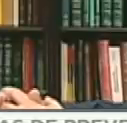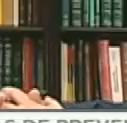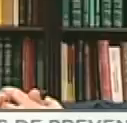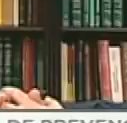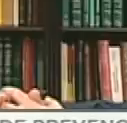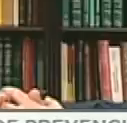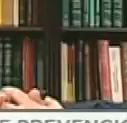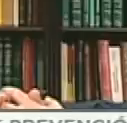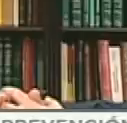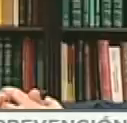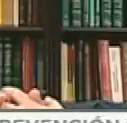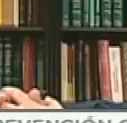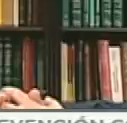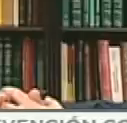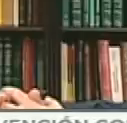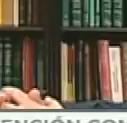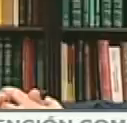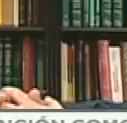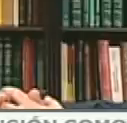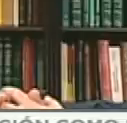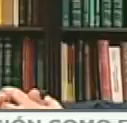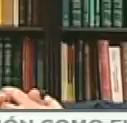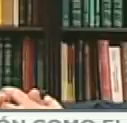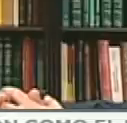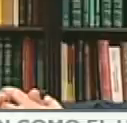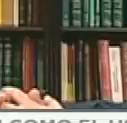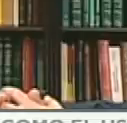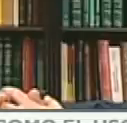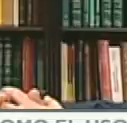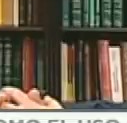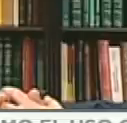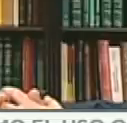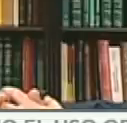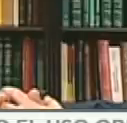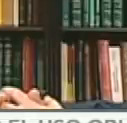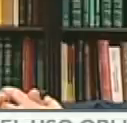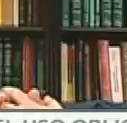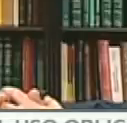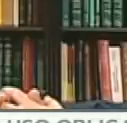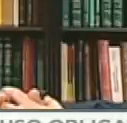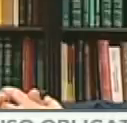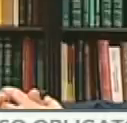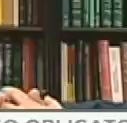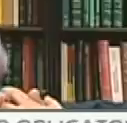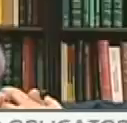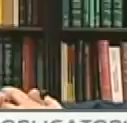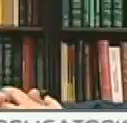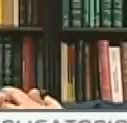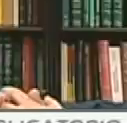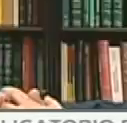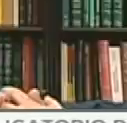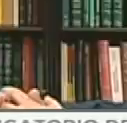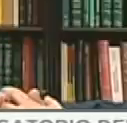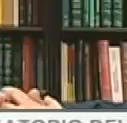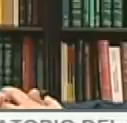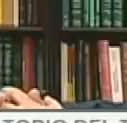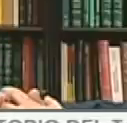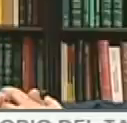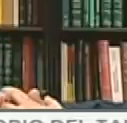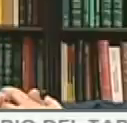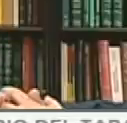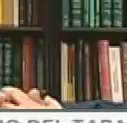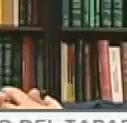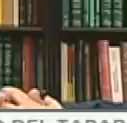nos ha recibido en su casa, él vive aquí, con su poesía, con su hermosura, con sus coloridos, con sus